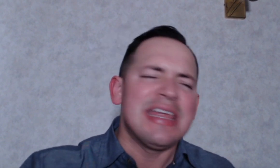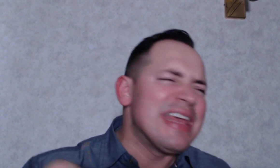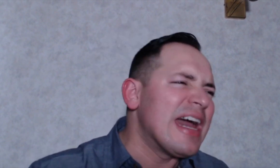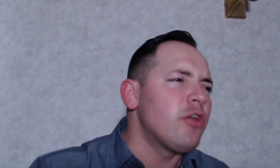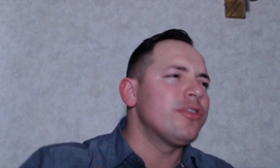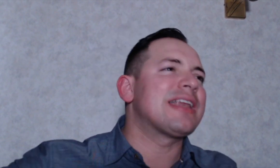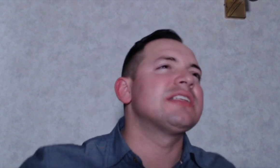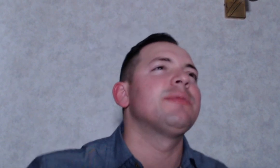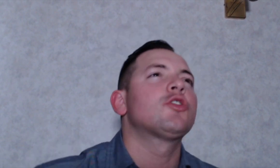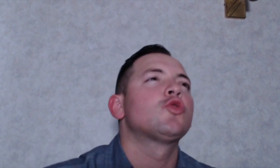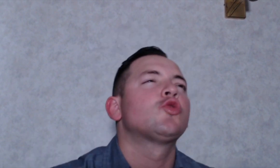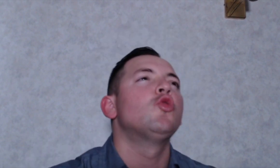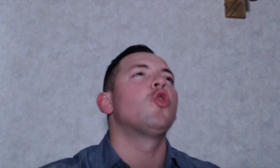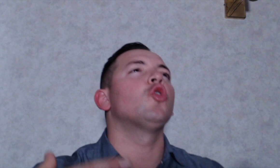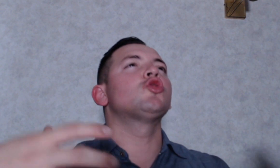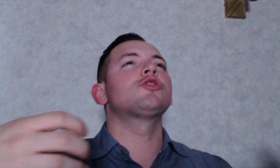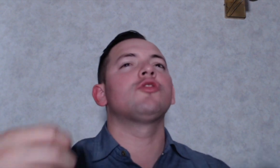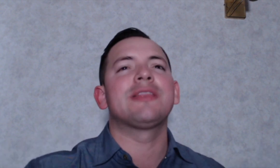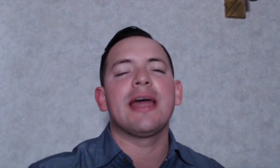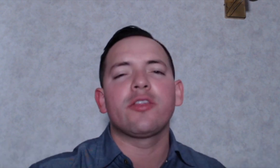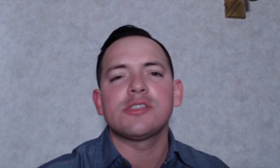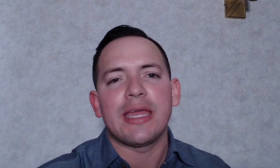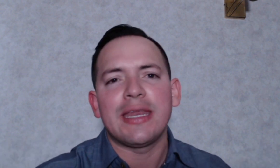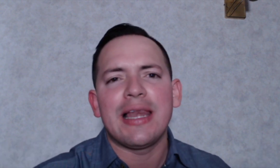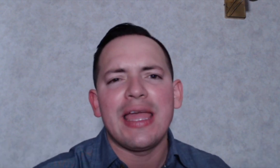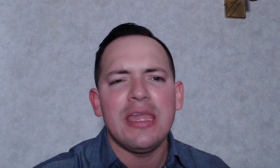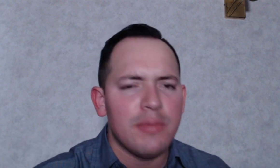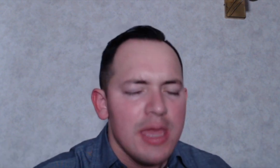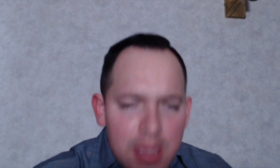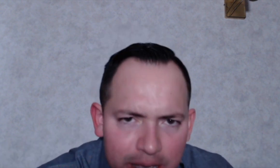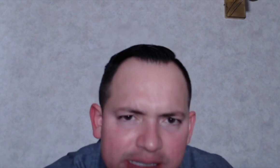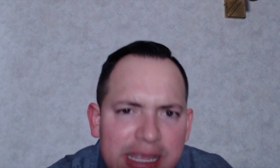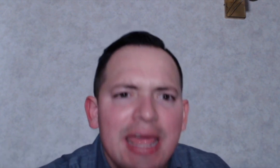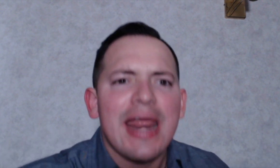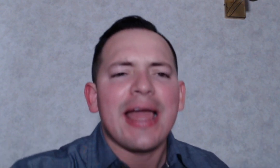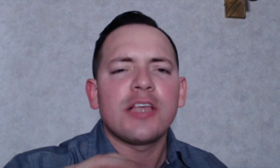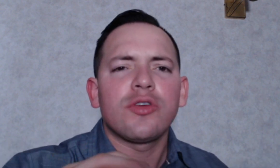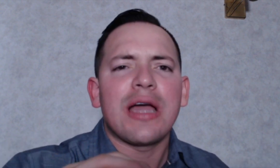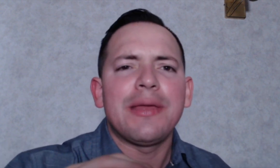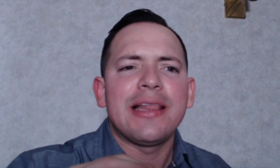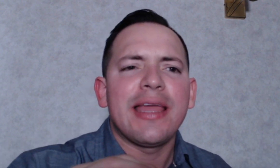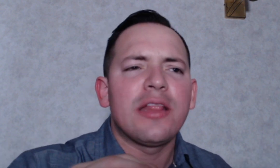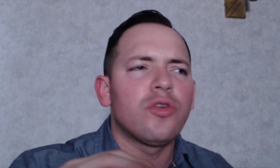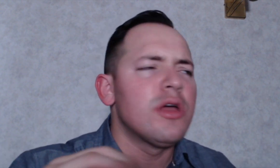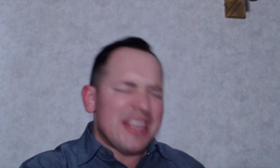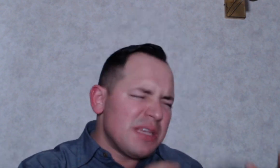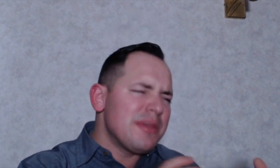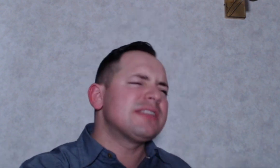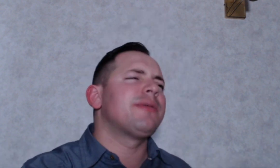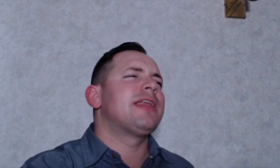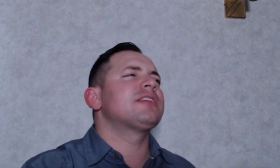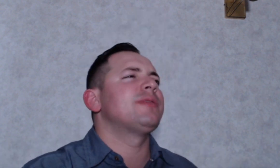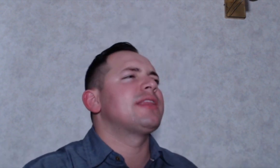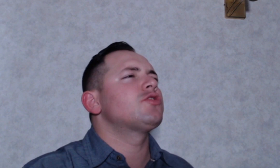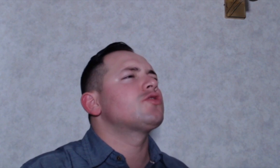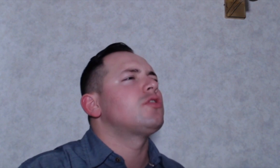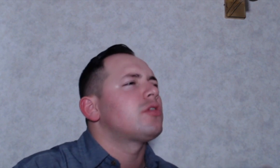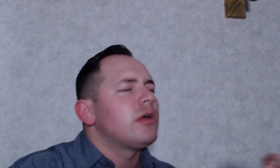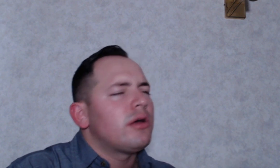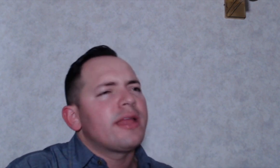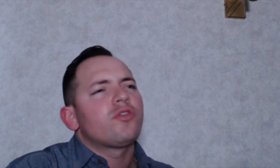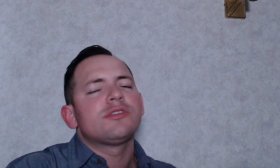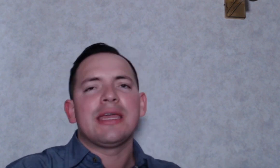que dejaron de recibir sus jugosos contratos en el Naim. ¿Estarán acaso cabildeando? Y si bien se van a respetar